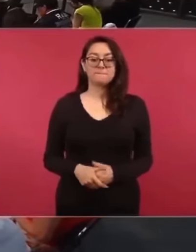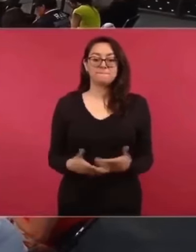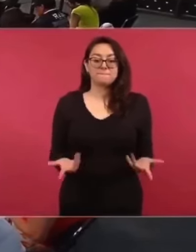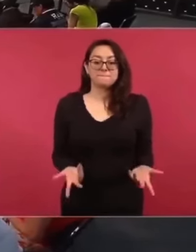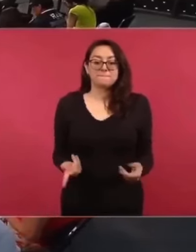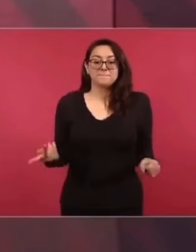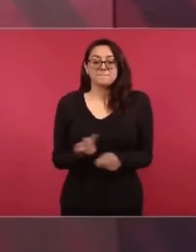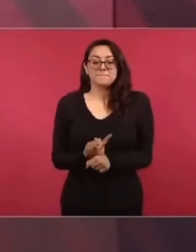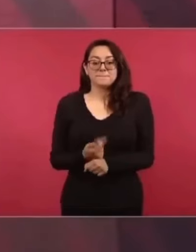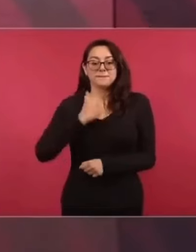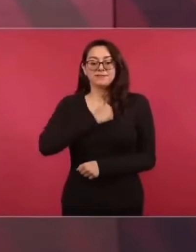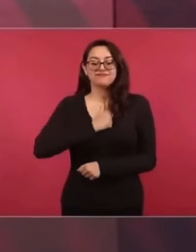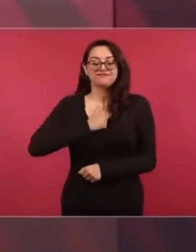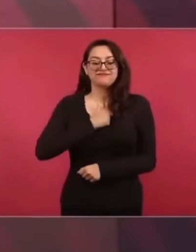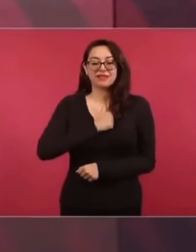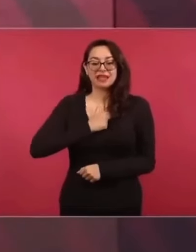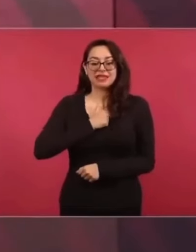es que